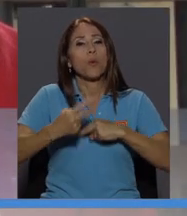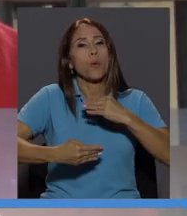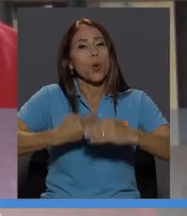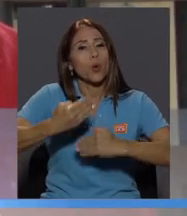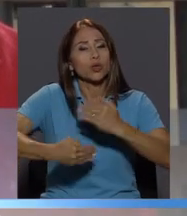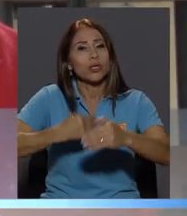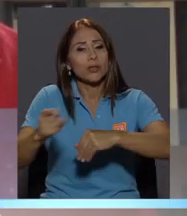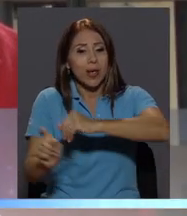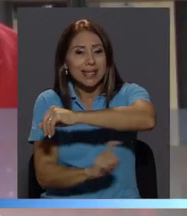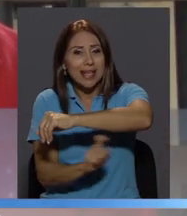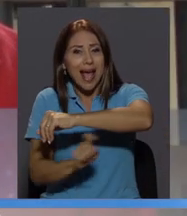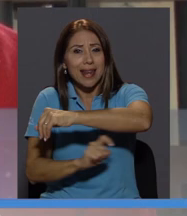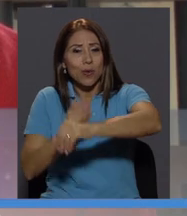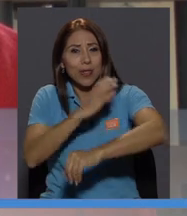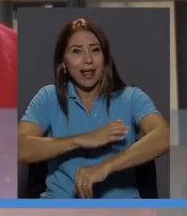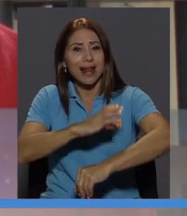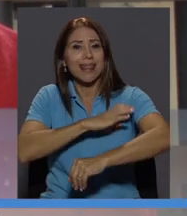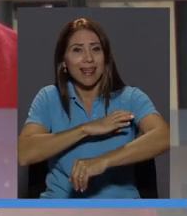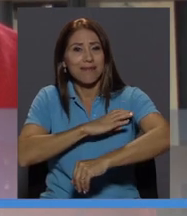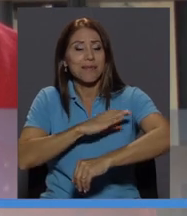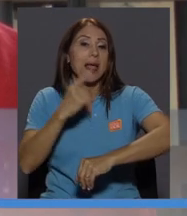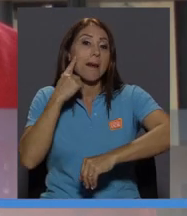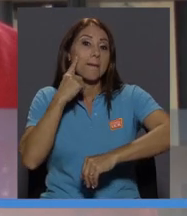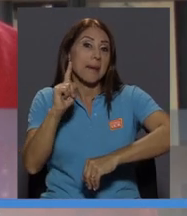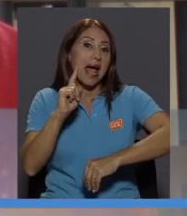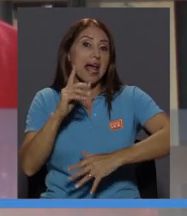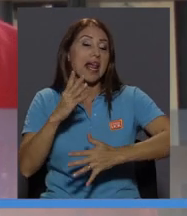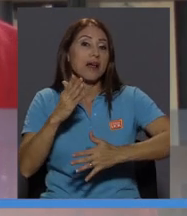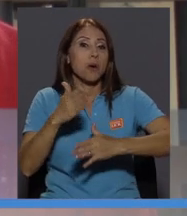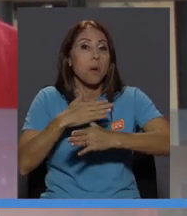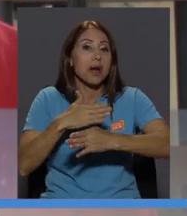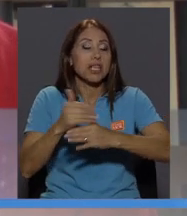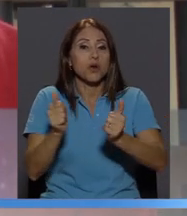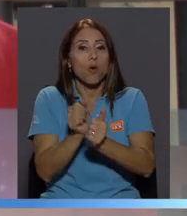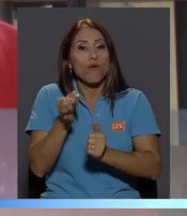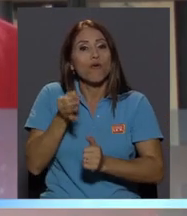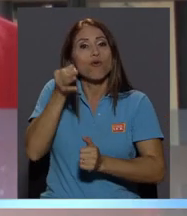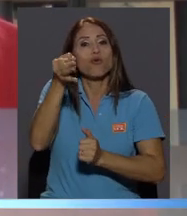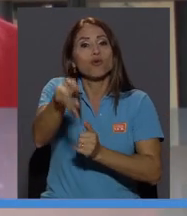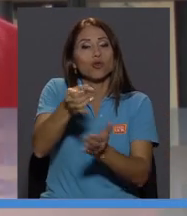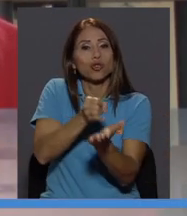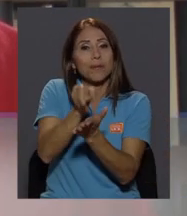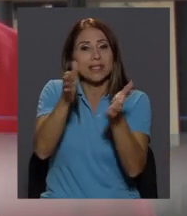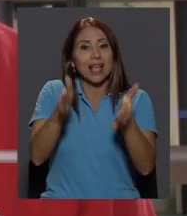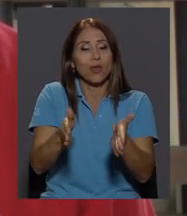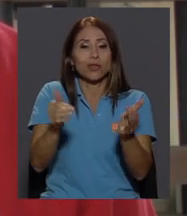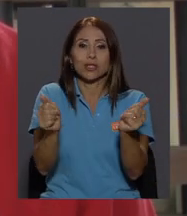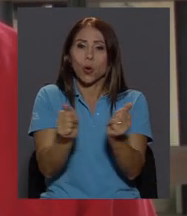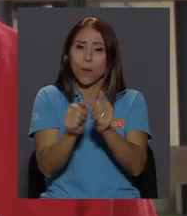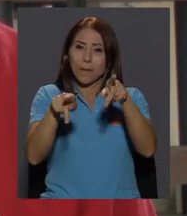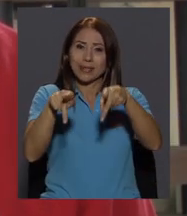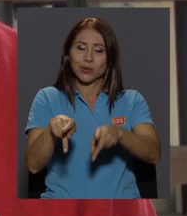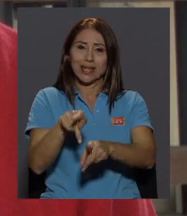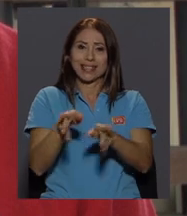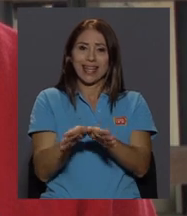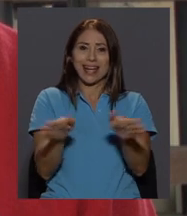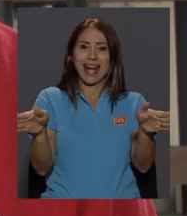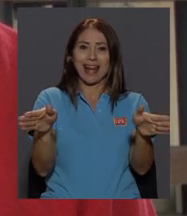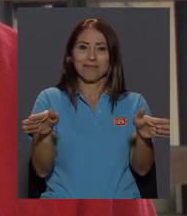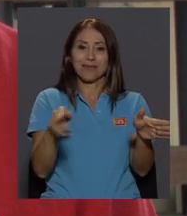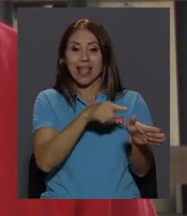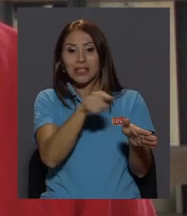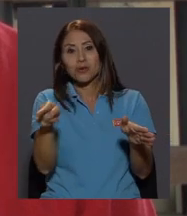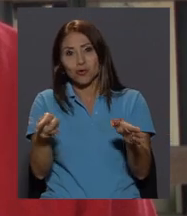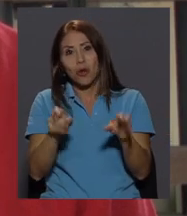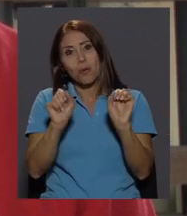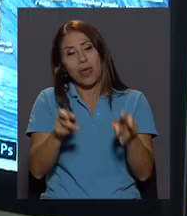de escaneo de calidad para poder compartir con futuros investigadores y con la sociedad en general las obras